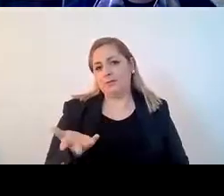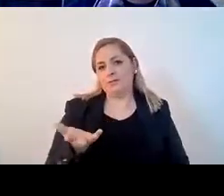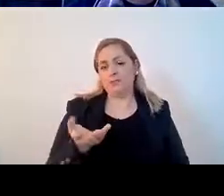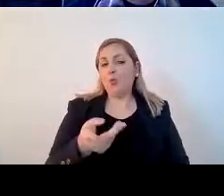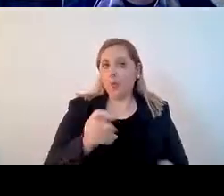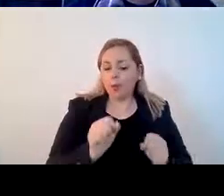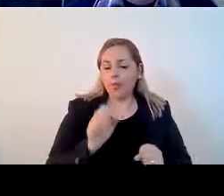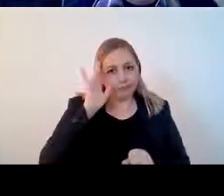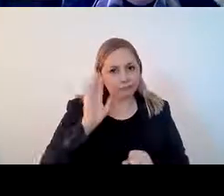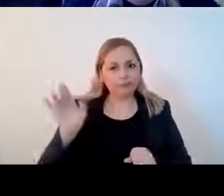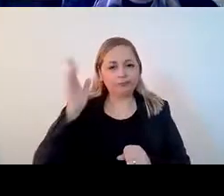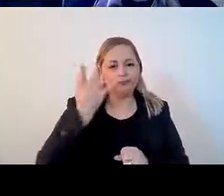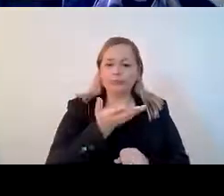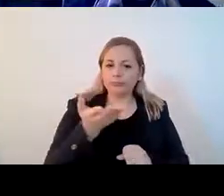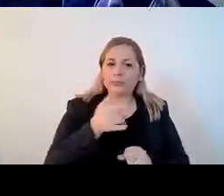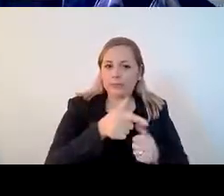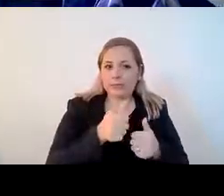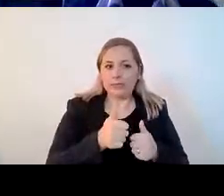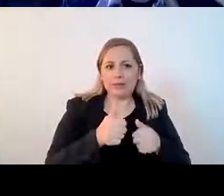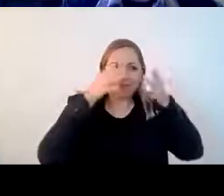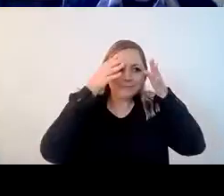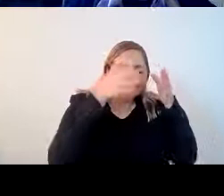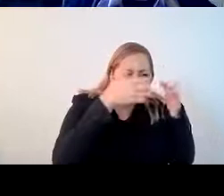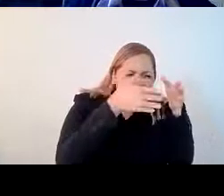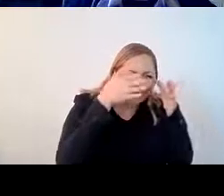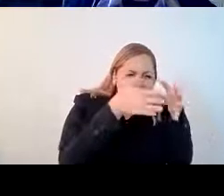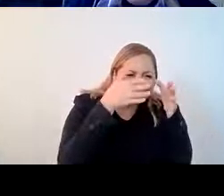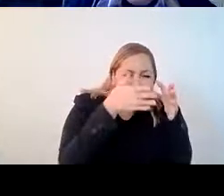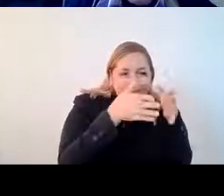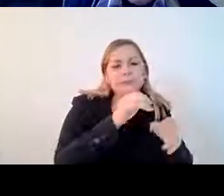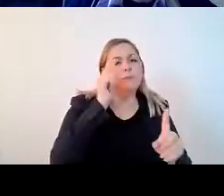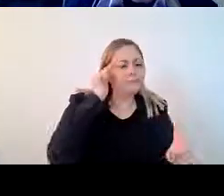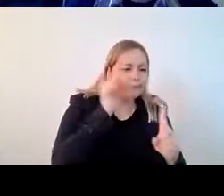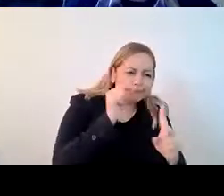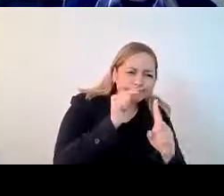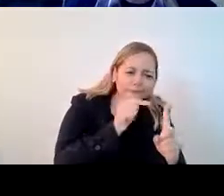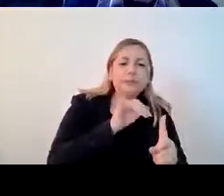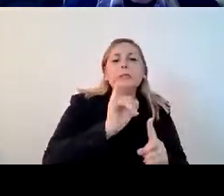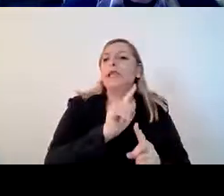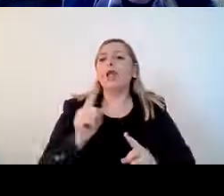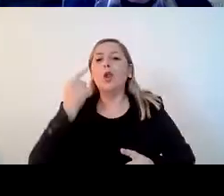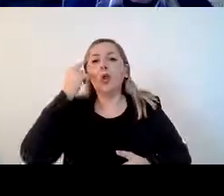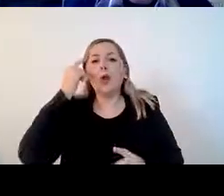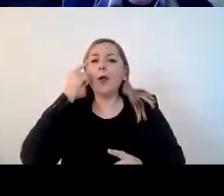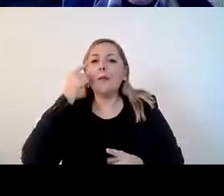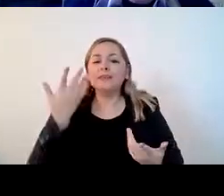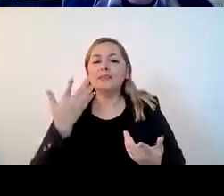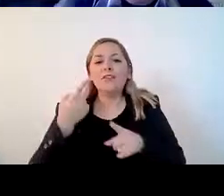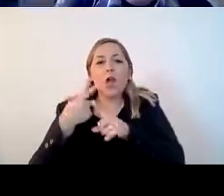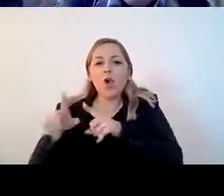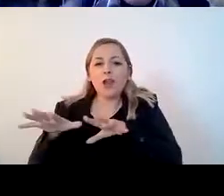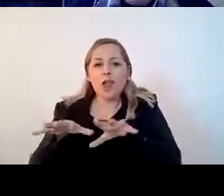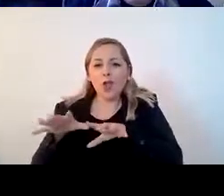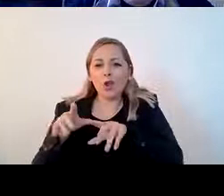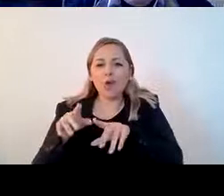imaginar ustedes si estaba hiperfocalizado. Claro que sí, que lo estaba. O sea, no pensaba sino en eso.